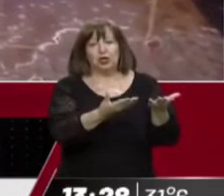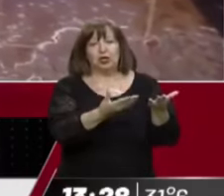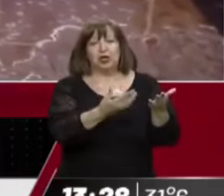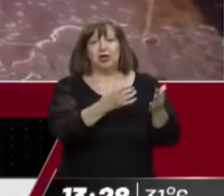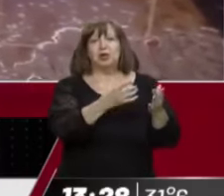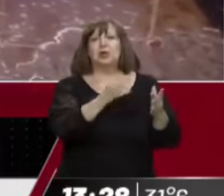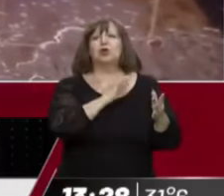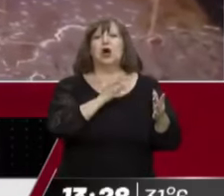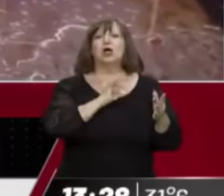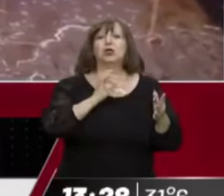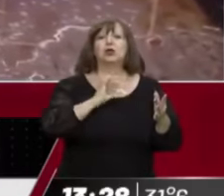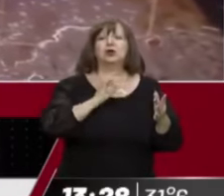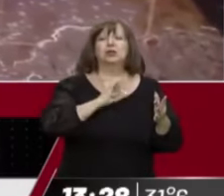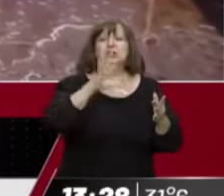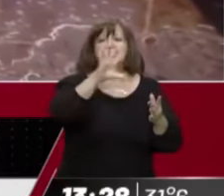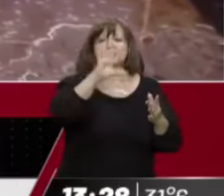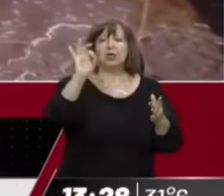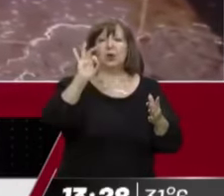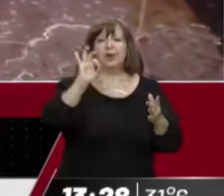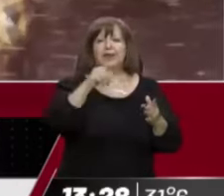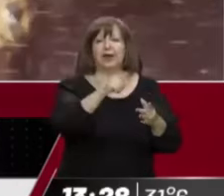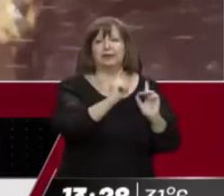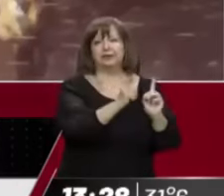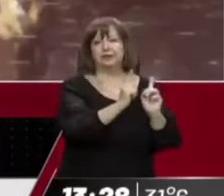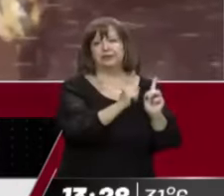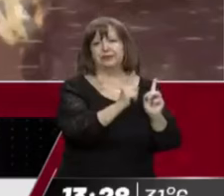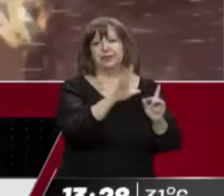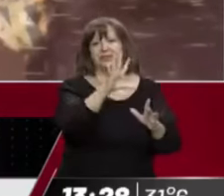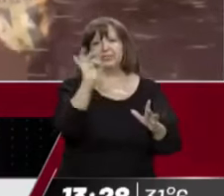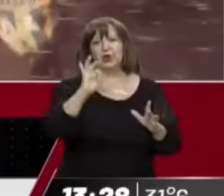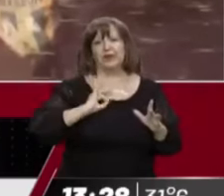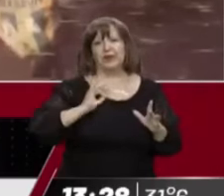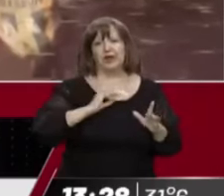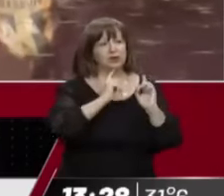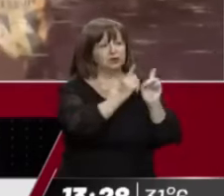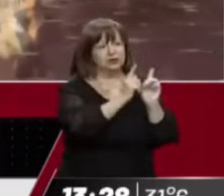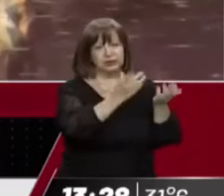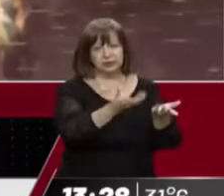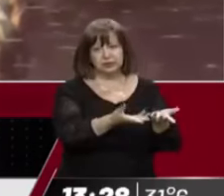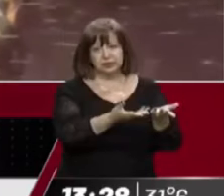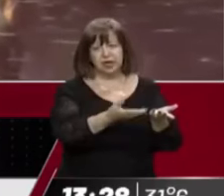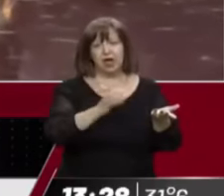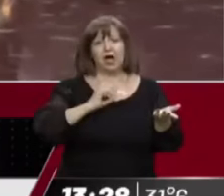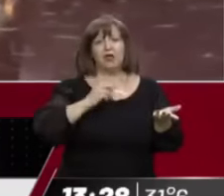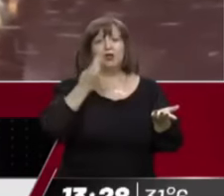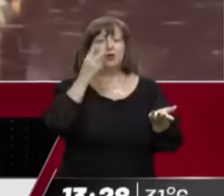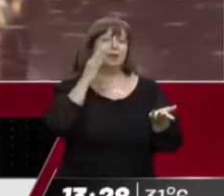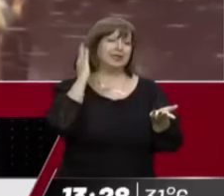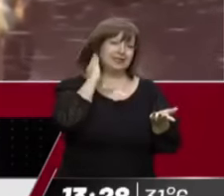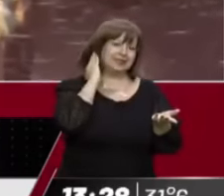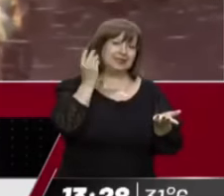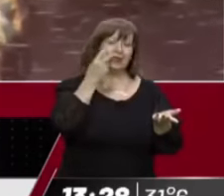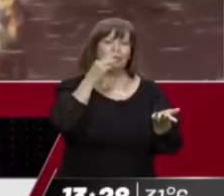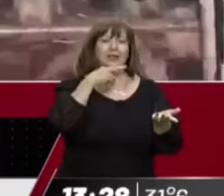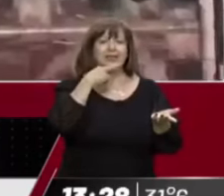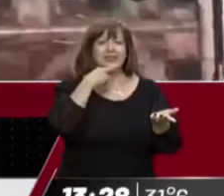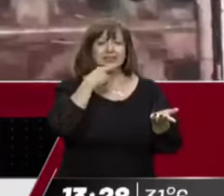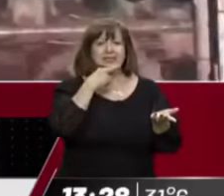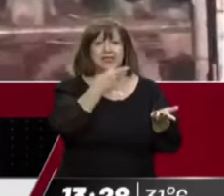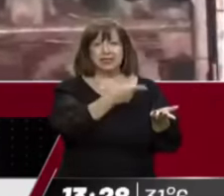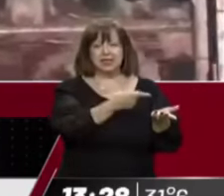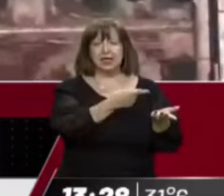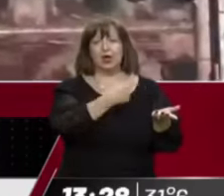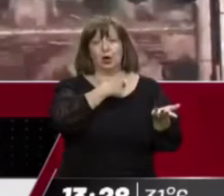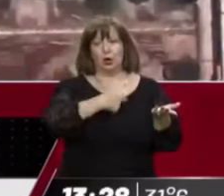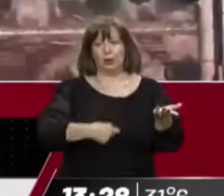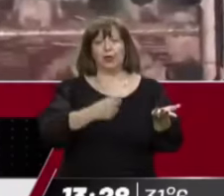50 años en en existencia y de hecho durante el 2016 2017 fue a través